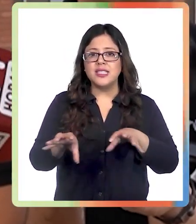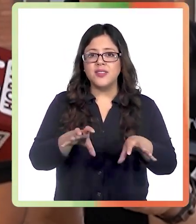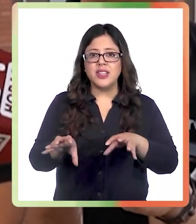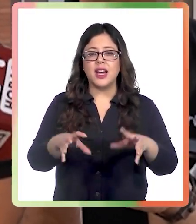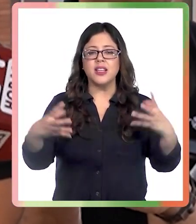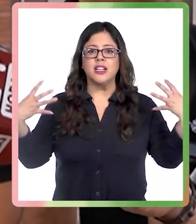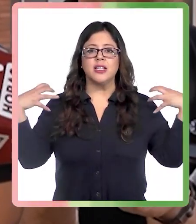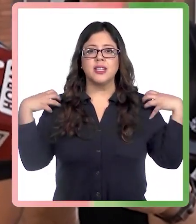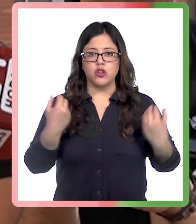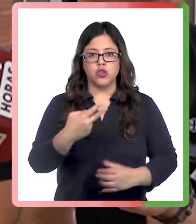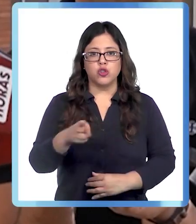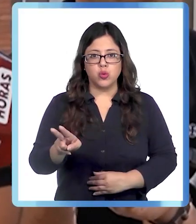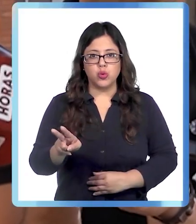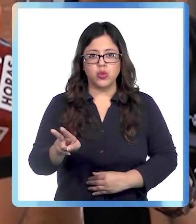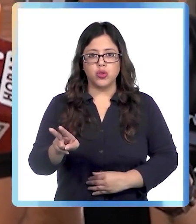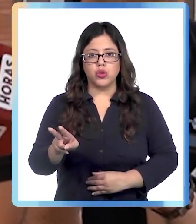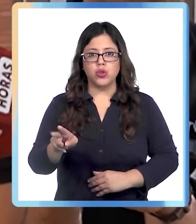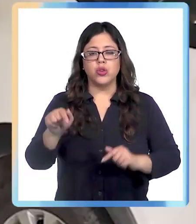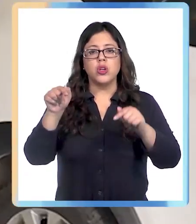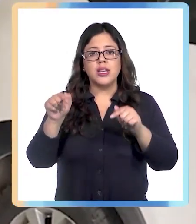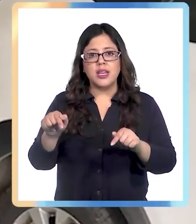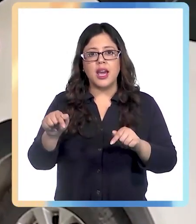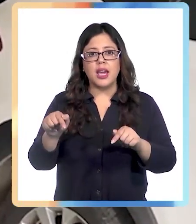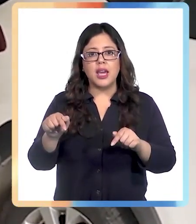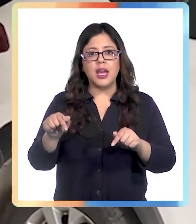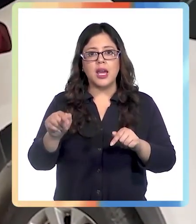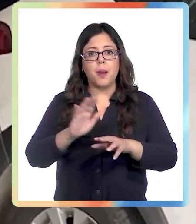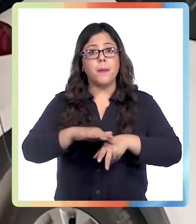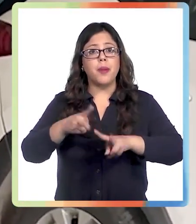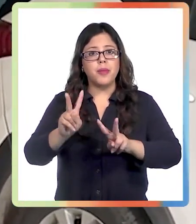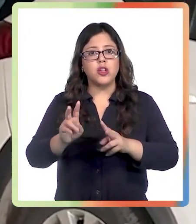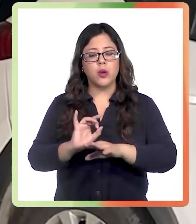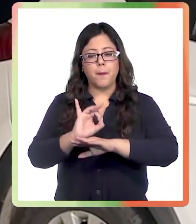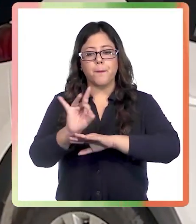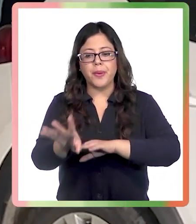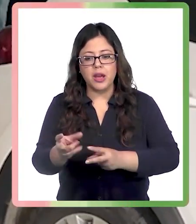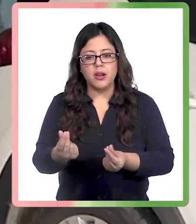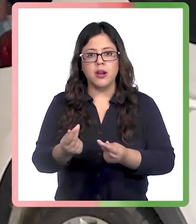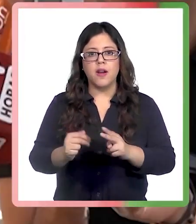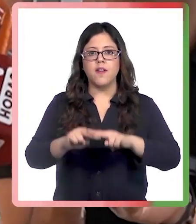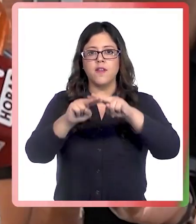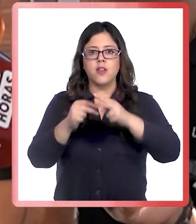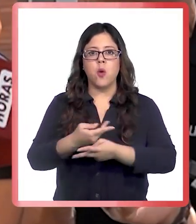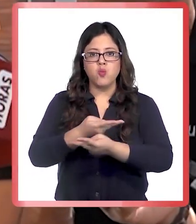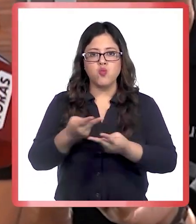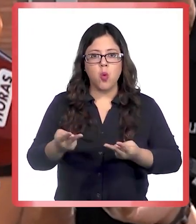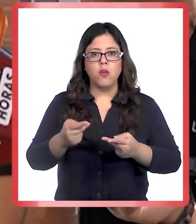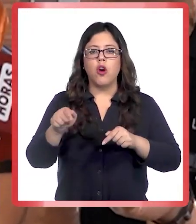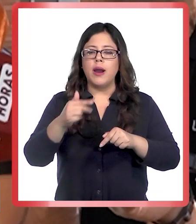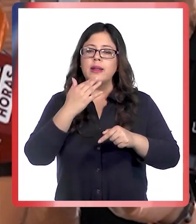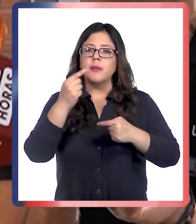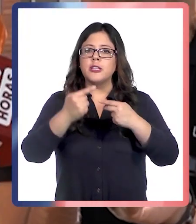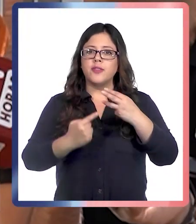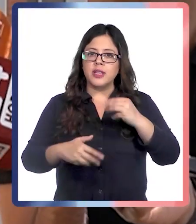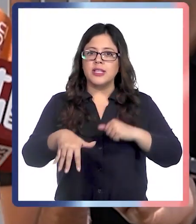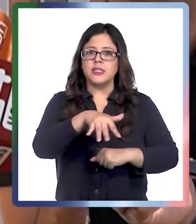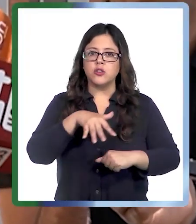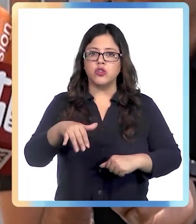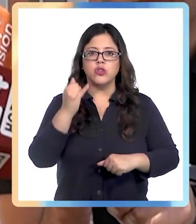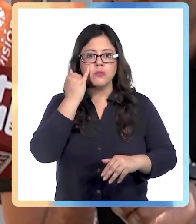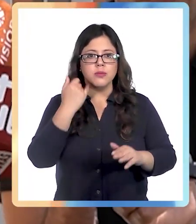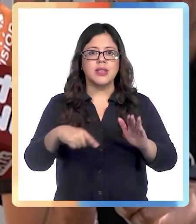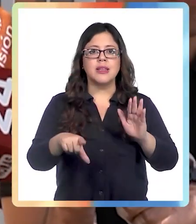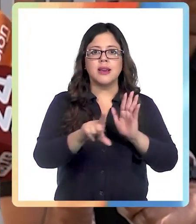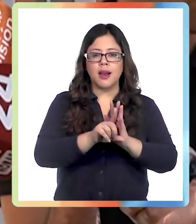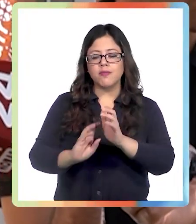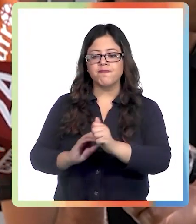que posibilitaron justamente la entrega o aporte de estos fondos públicos. Hay una serie de situaciones irregulares que se fueron advirtiendo